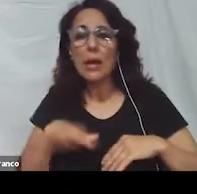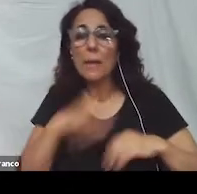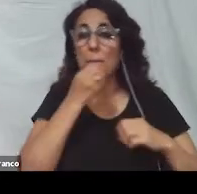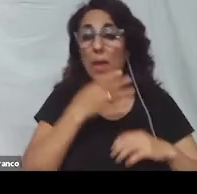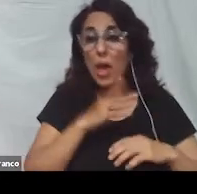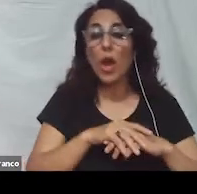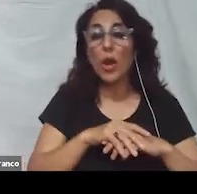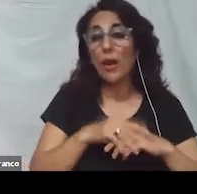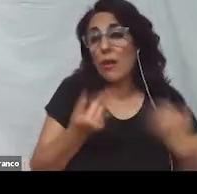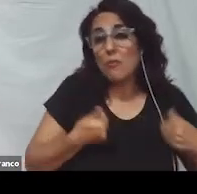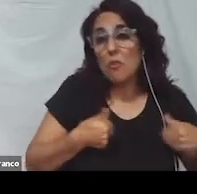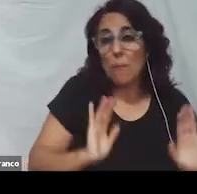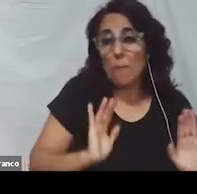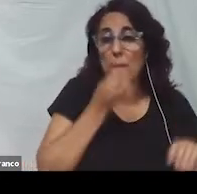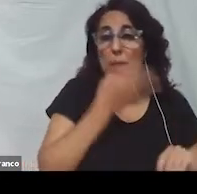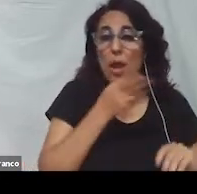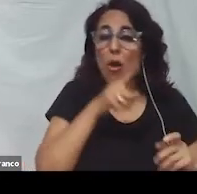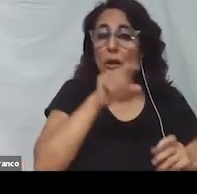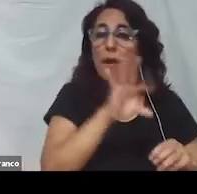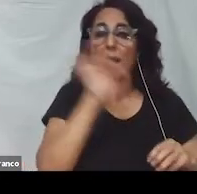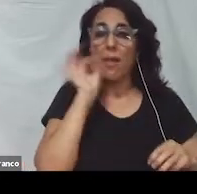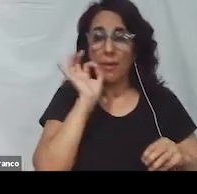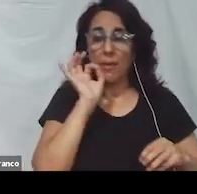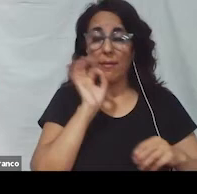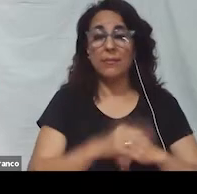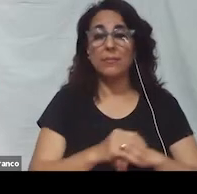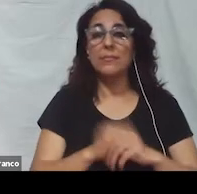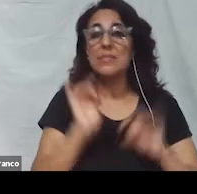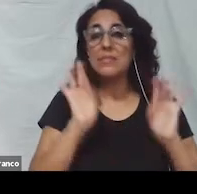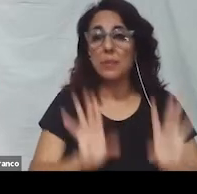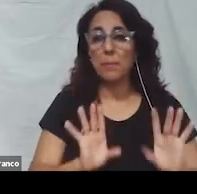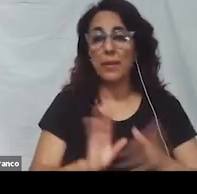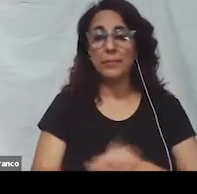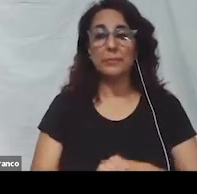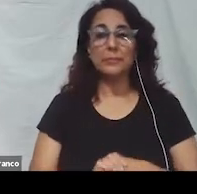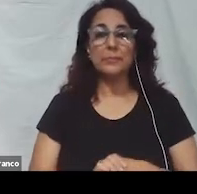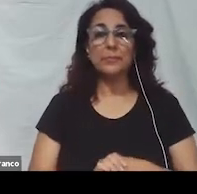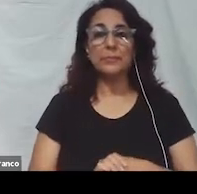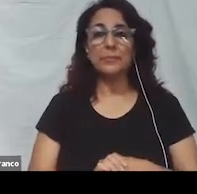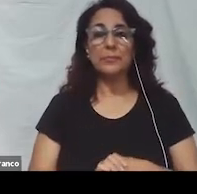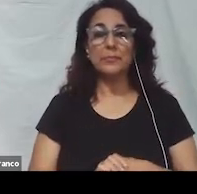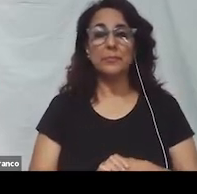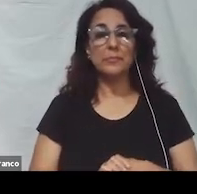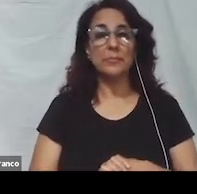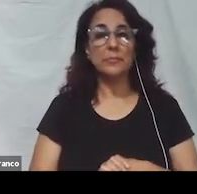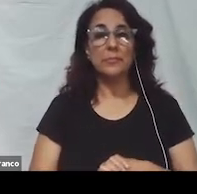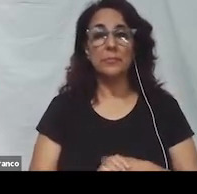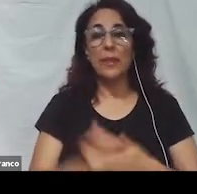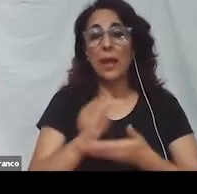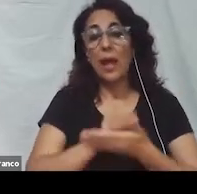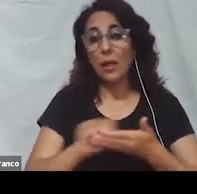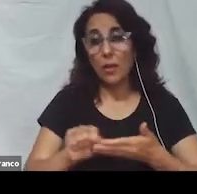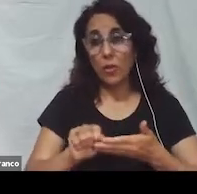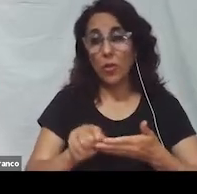de preferencia de usar la etiqueta normal y estándar HTML siempre. Bien. Ahora,